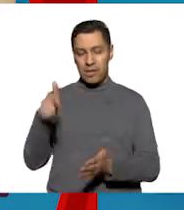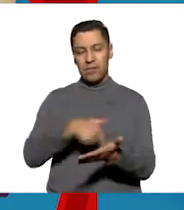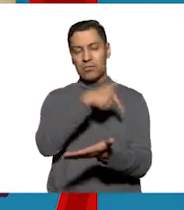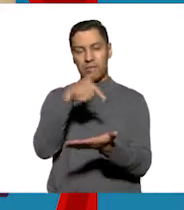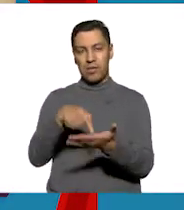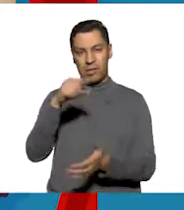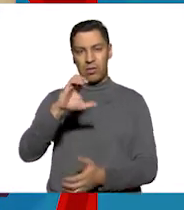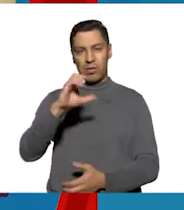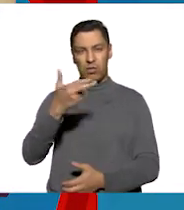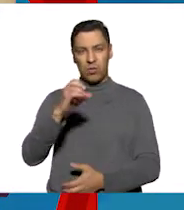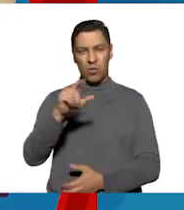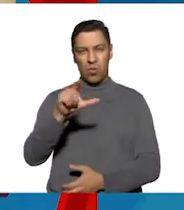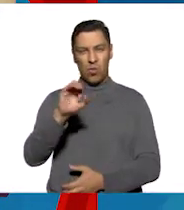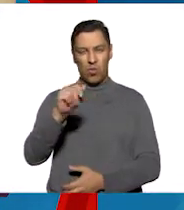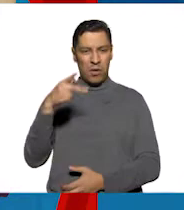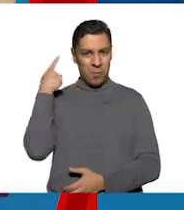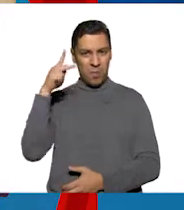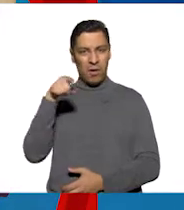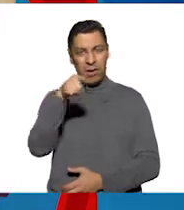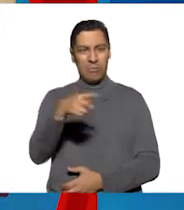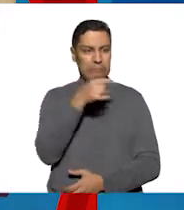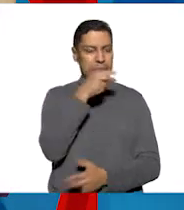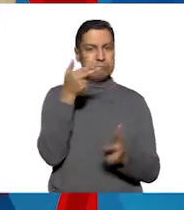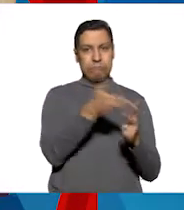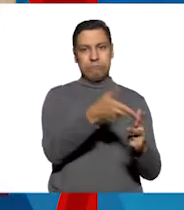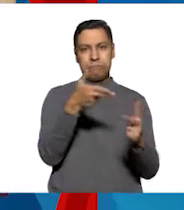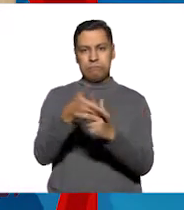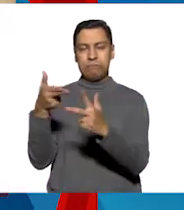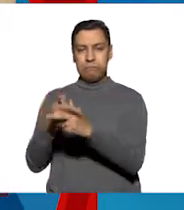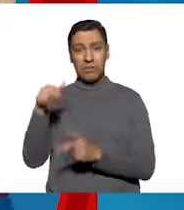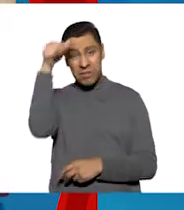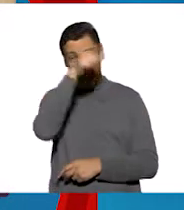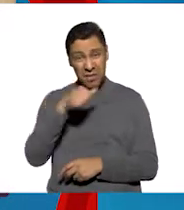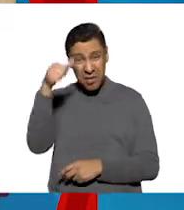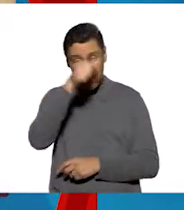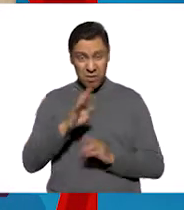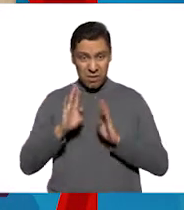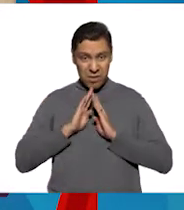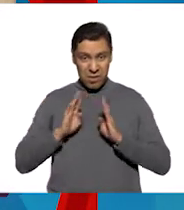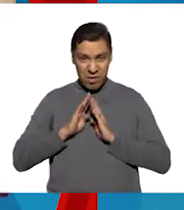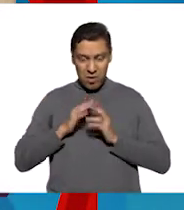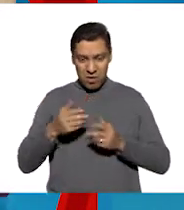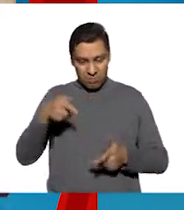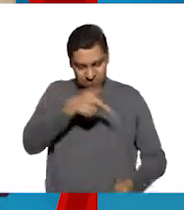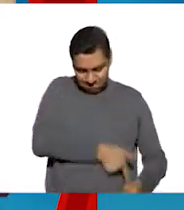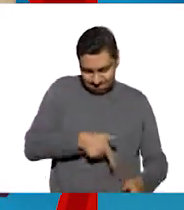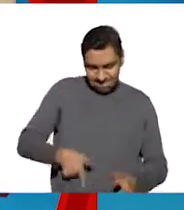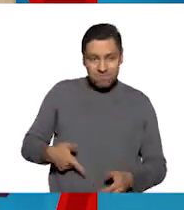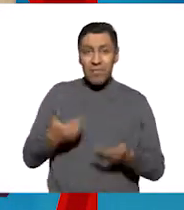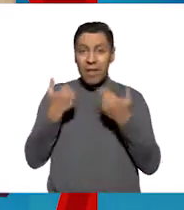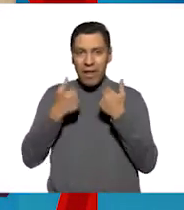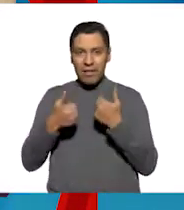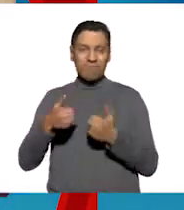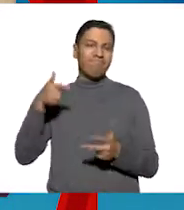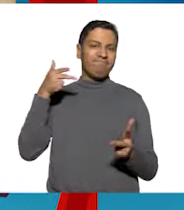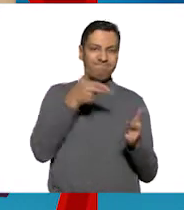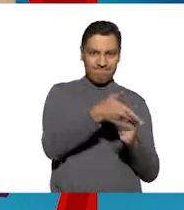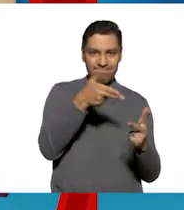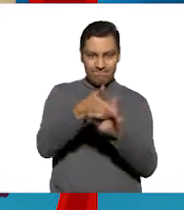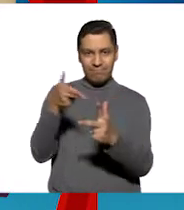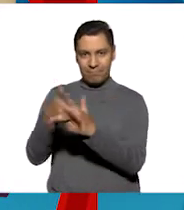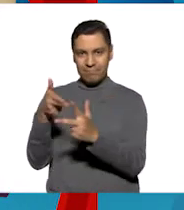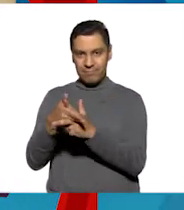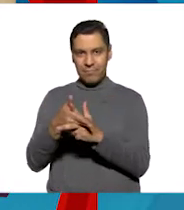mexicas, donde mataron a los sacerdotes y a los guerreros, que estaban desarmados. Al mes siguiente,